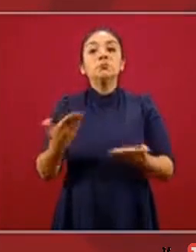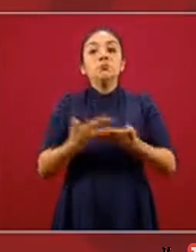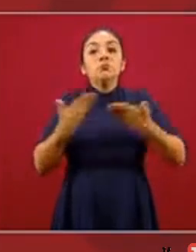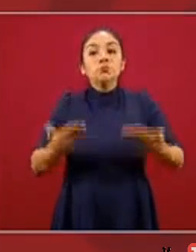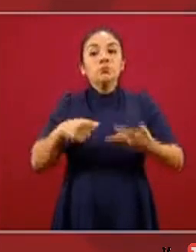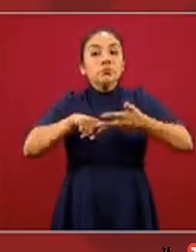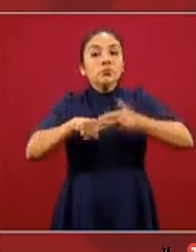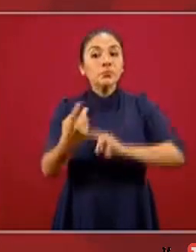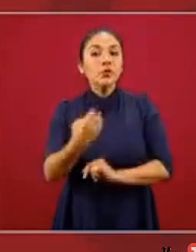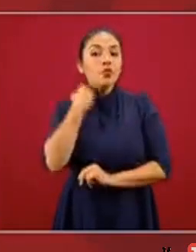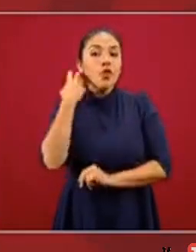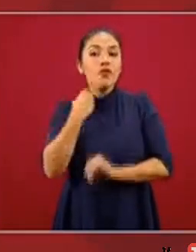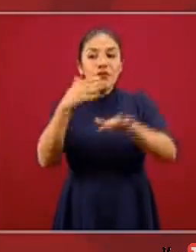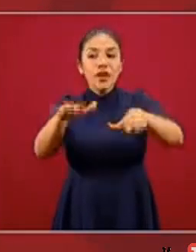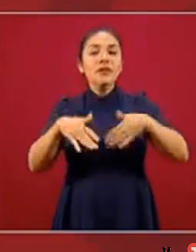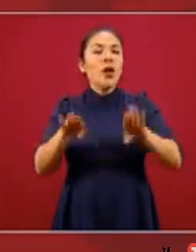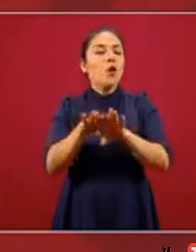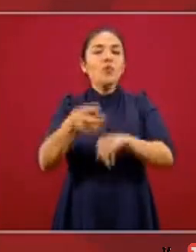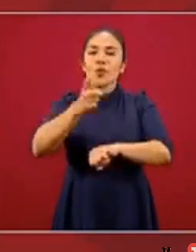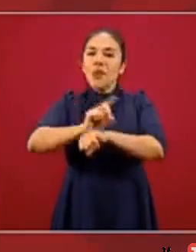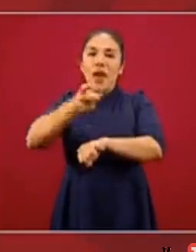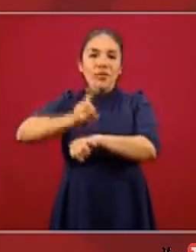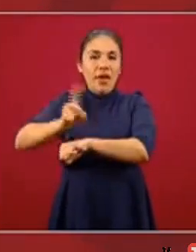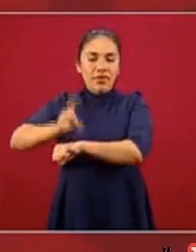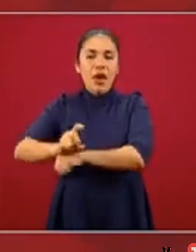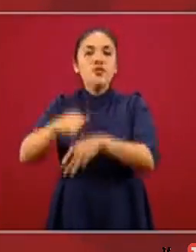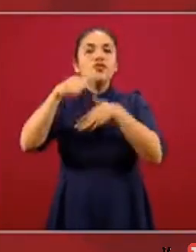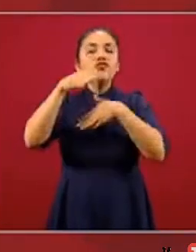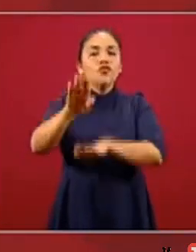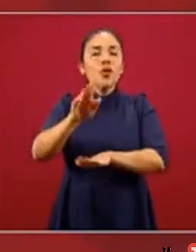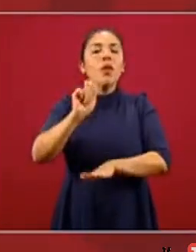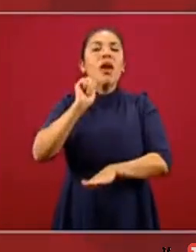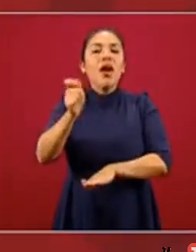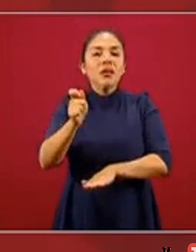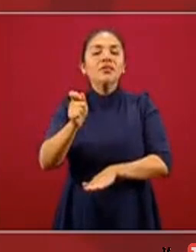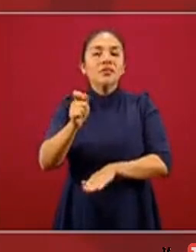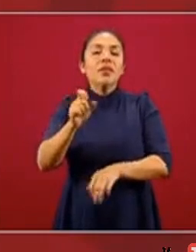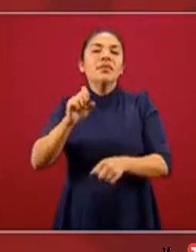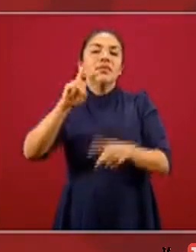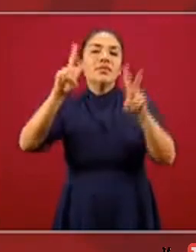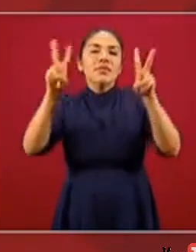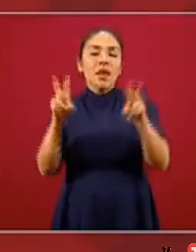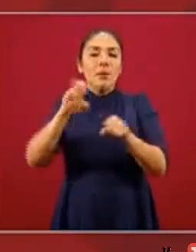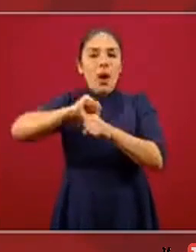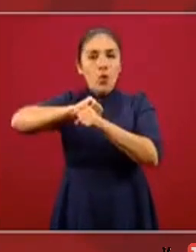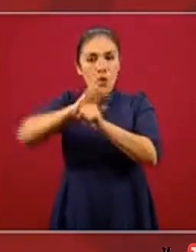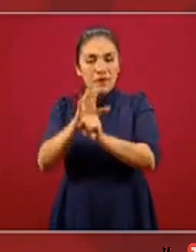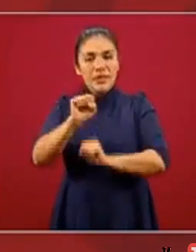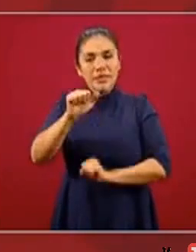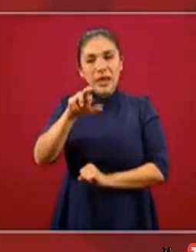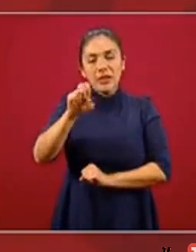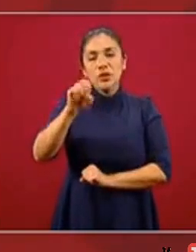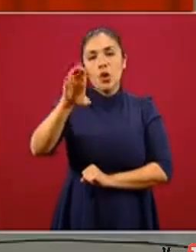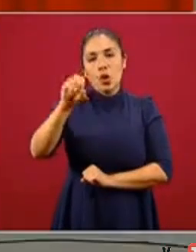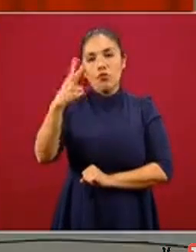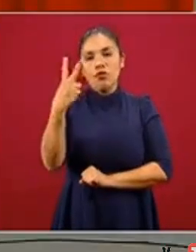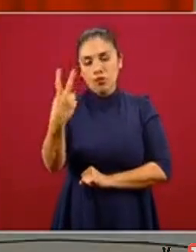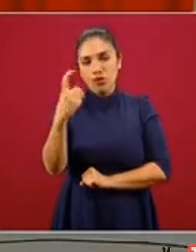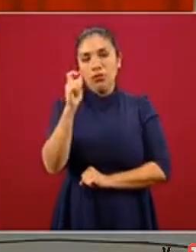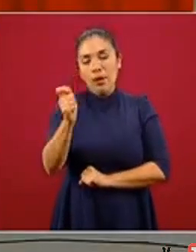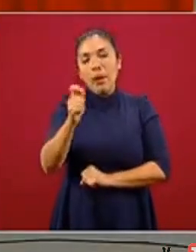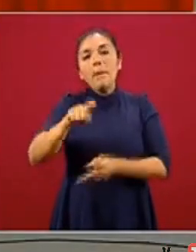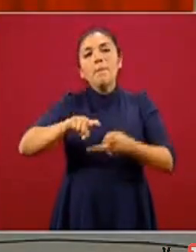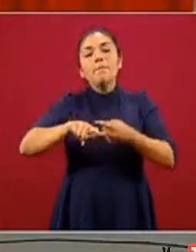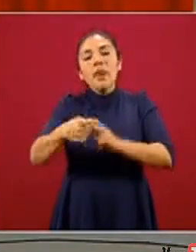iniciar la conferencia de prensa diaria sobre la situación del coronavirus SARS-CoV-2 que causa la pandemia